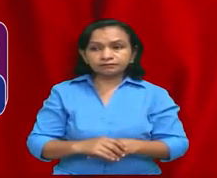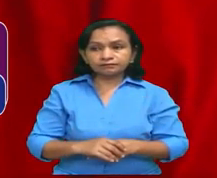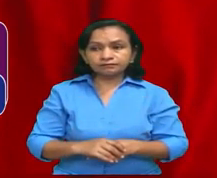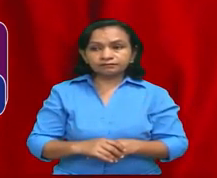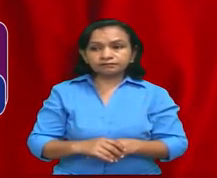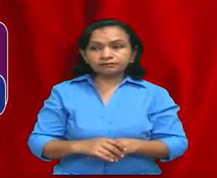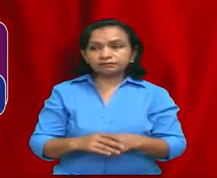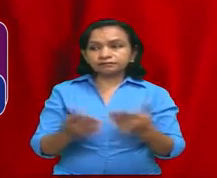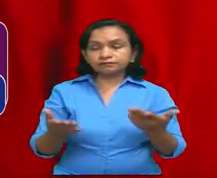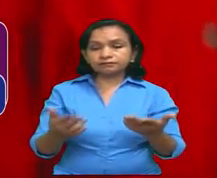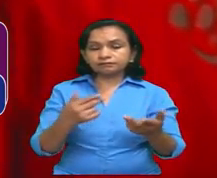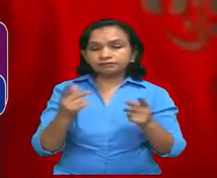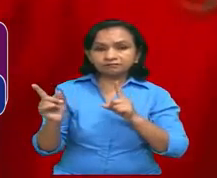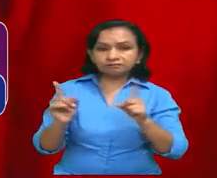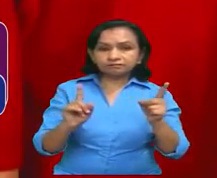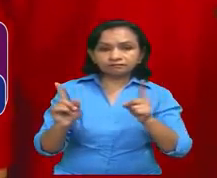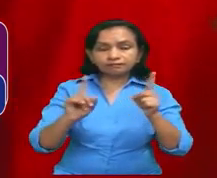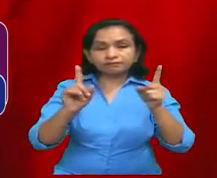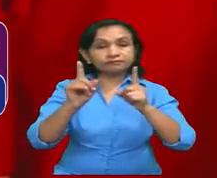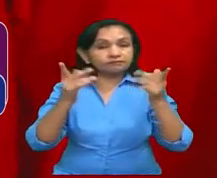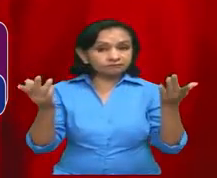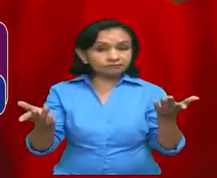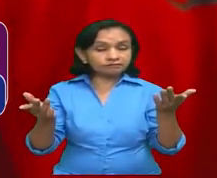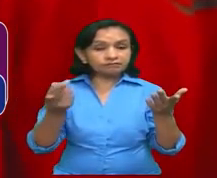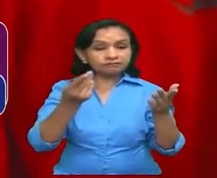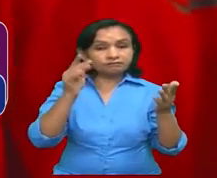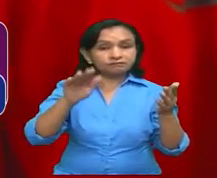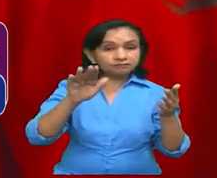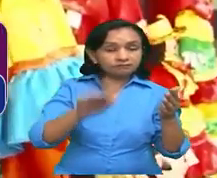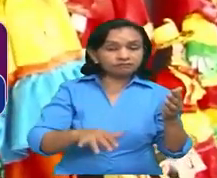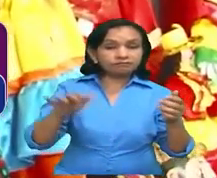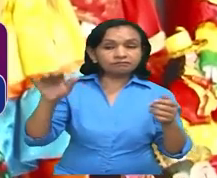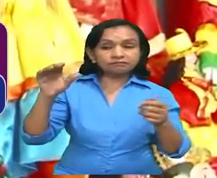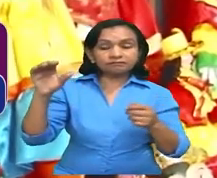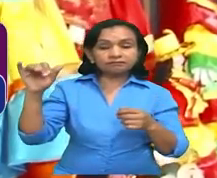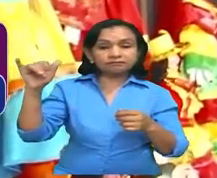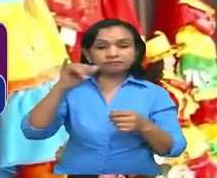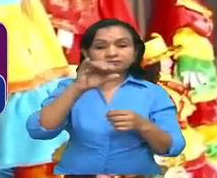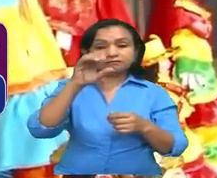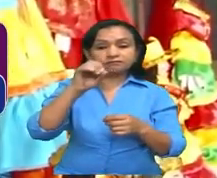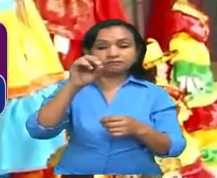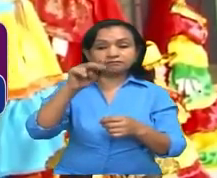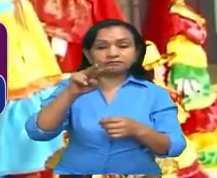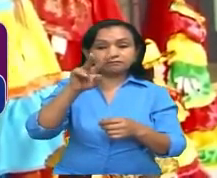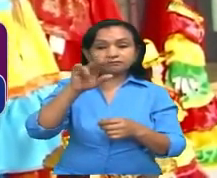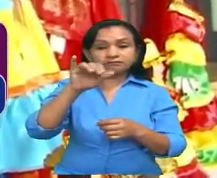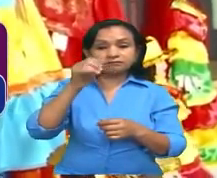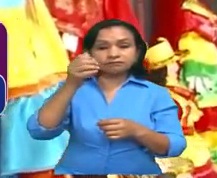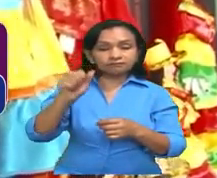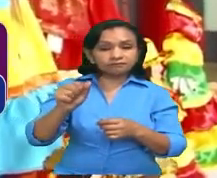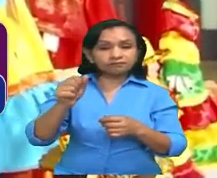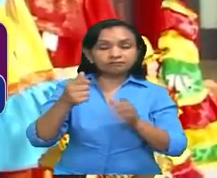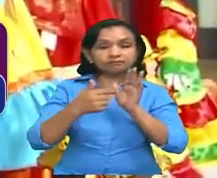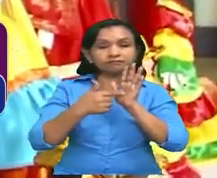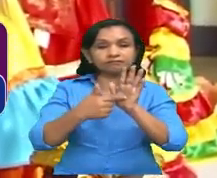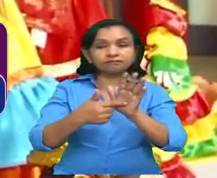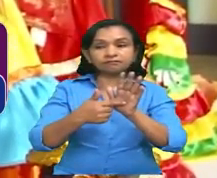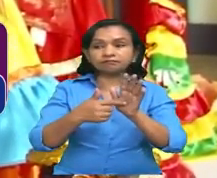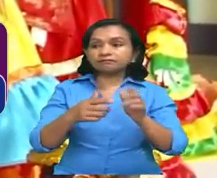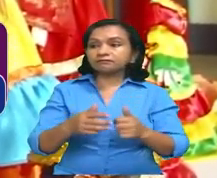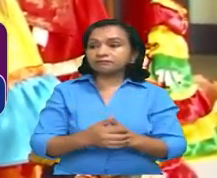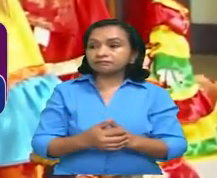Conviasa son incluso en la actualidad como un 10% más barato que en el resto de compañías, ¿no? Tienen un... Y es